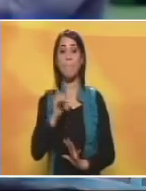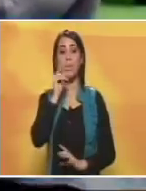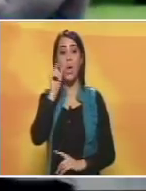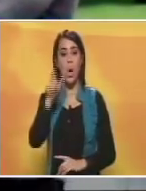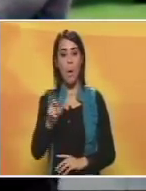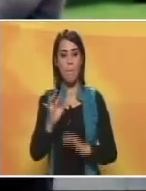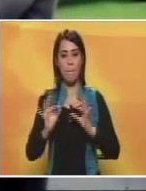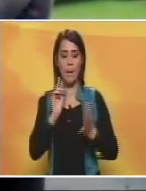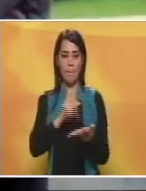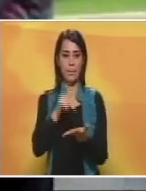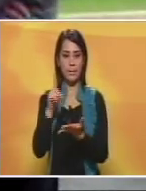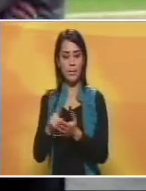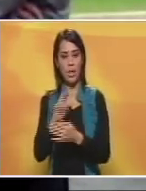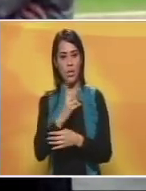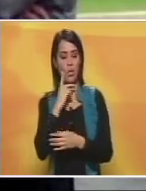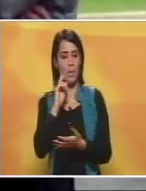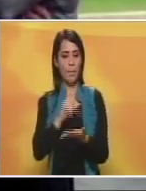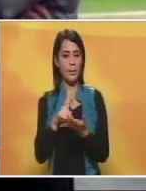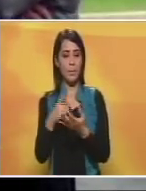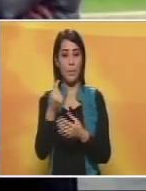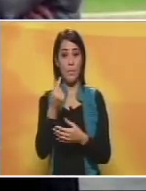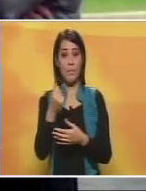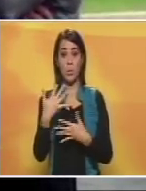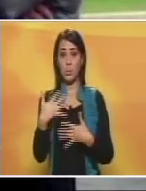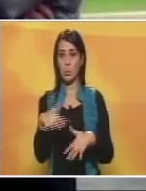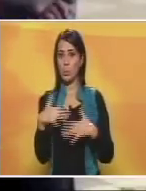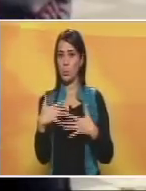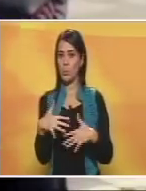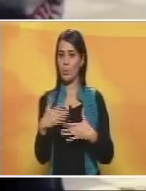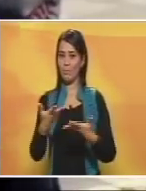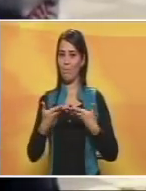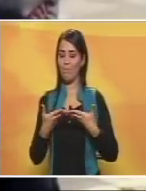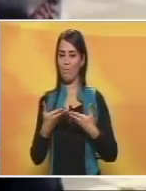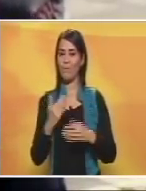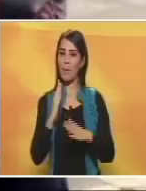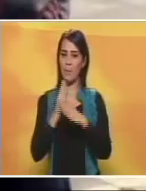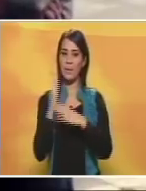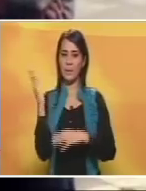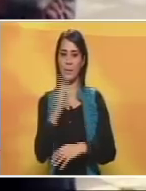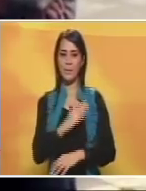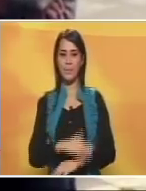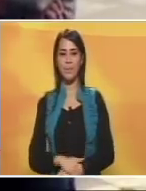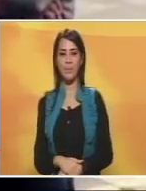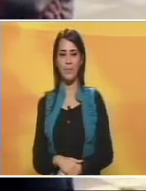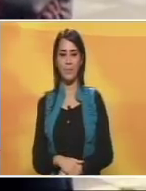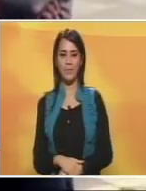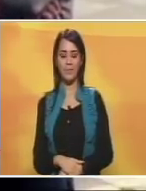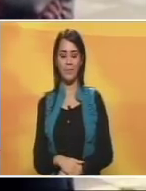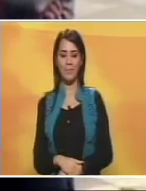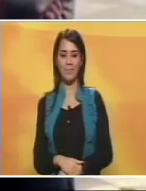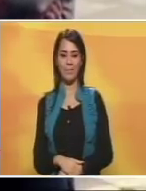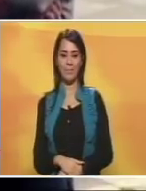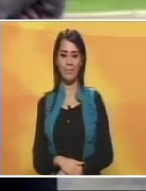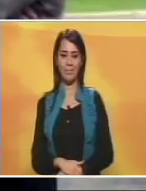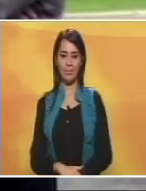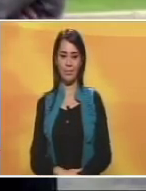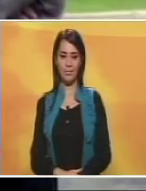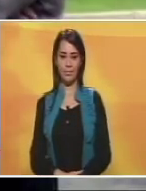agradeció apoyo de su doble de acción con un costoso regalo. Los detalles cuando regresemos, no se aparten.